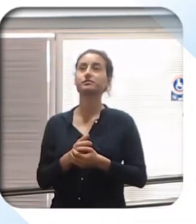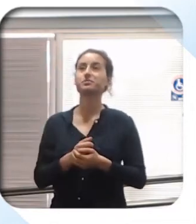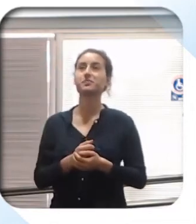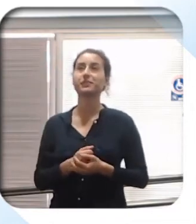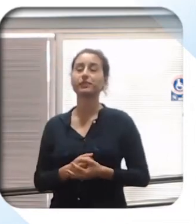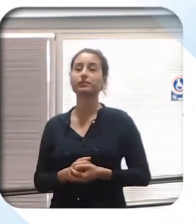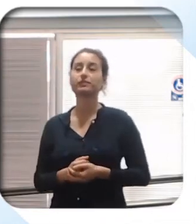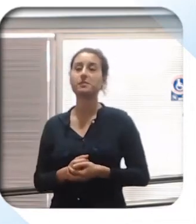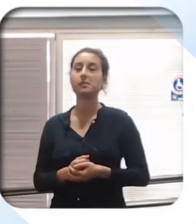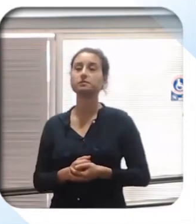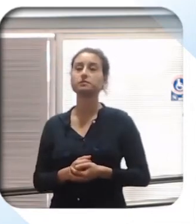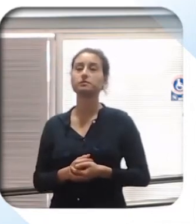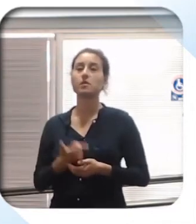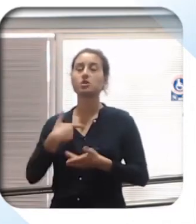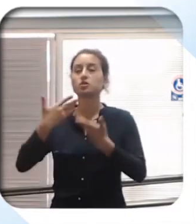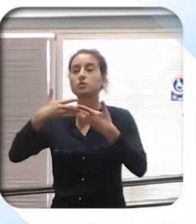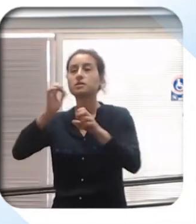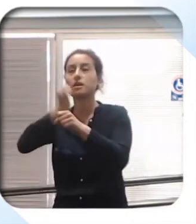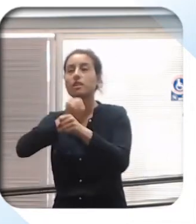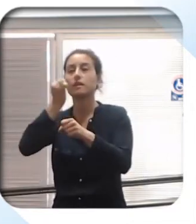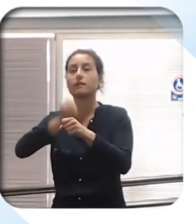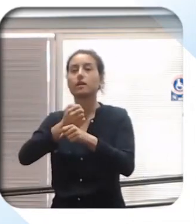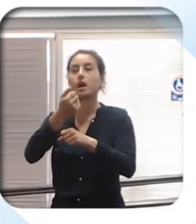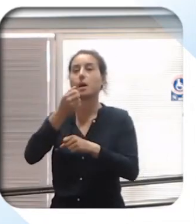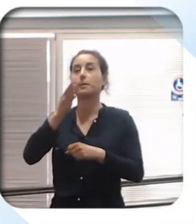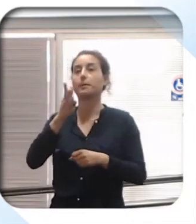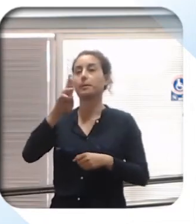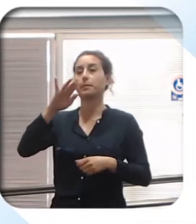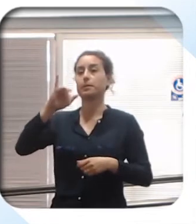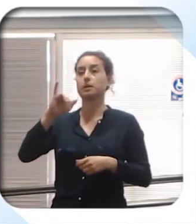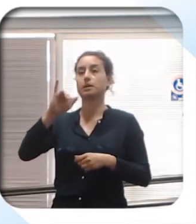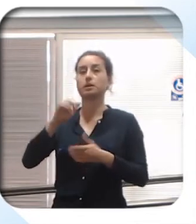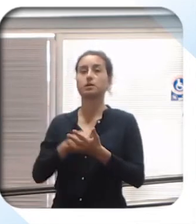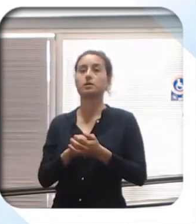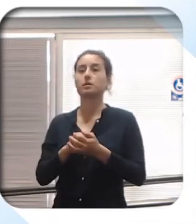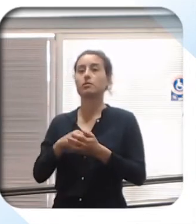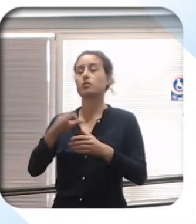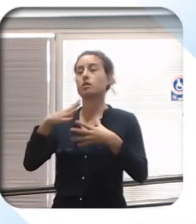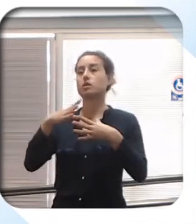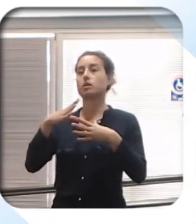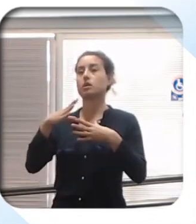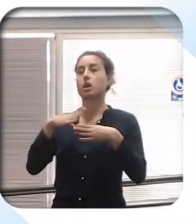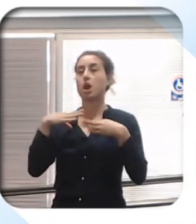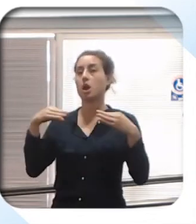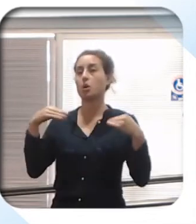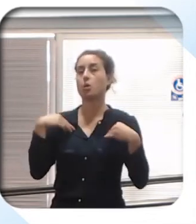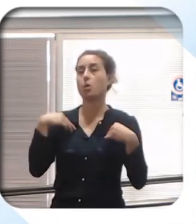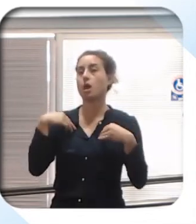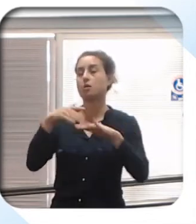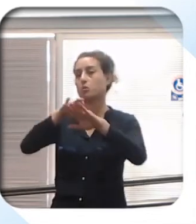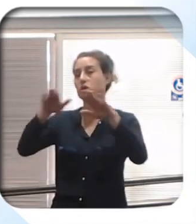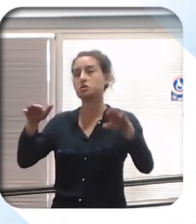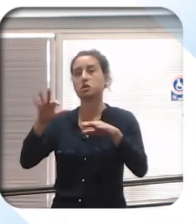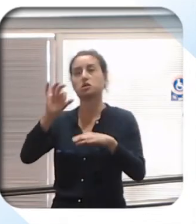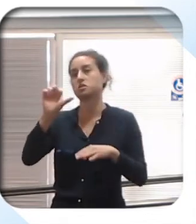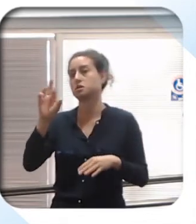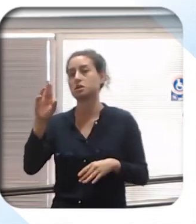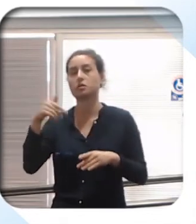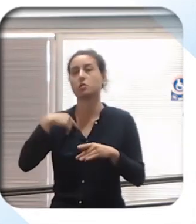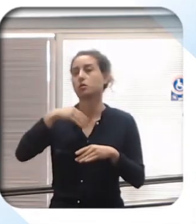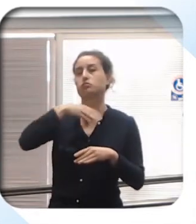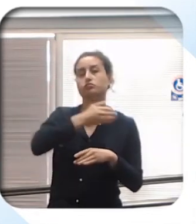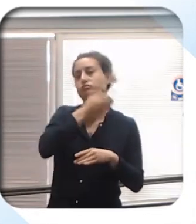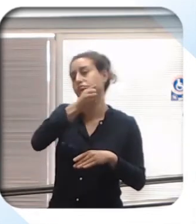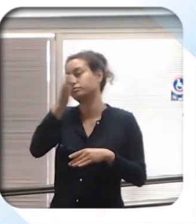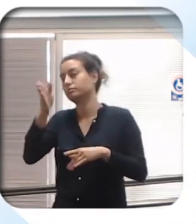que fue, yo inicié trabajando en APRI, OMPLI, Escuela Horizonte, CERMU, me las pasé un poquitito